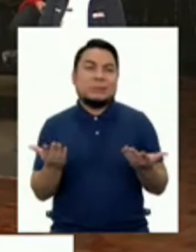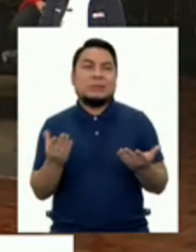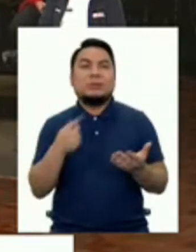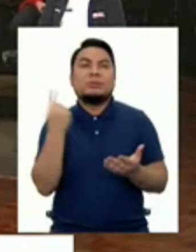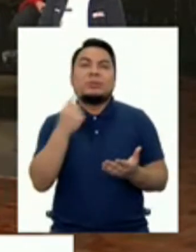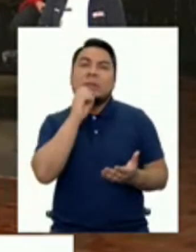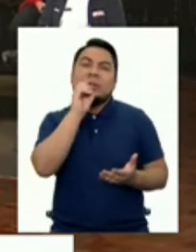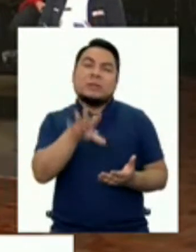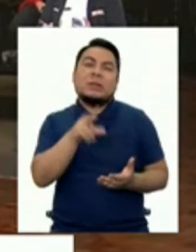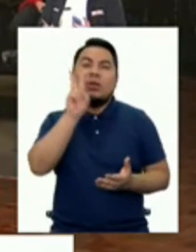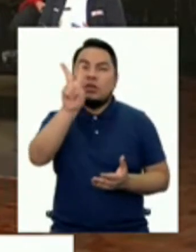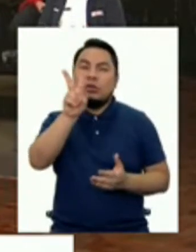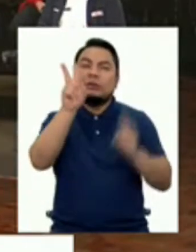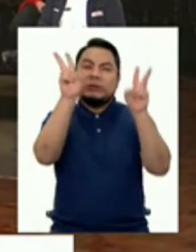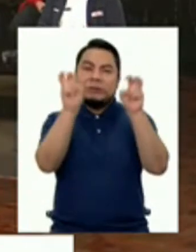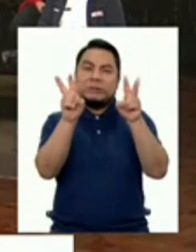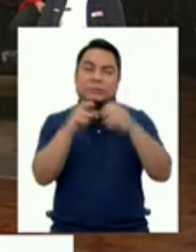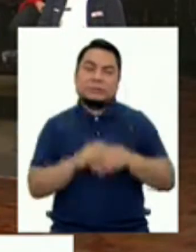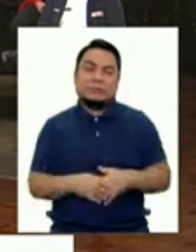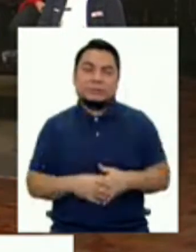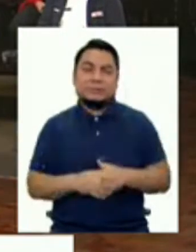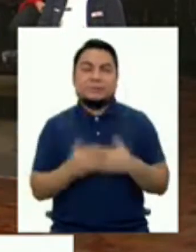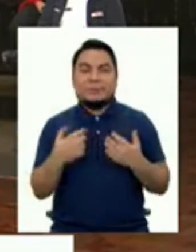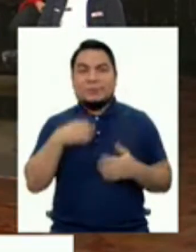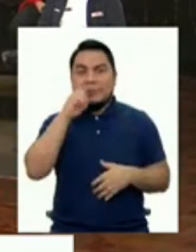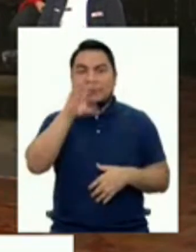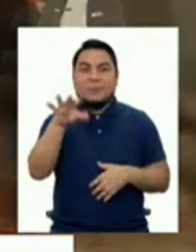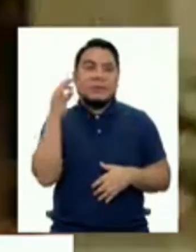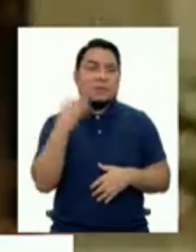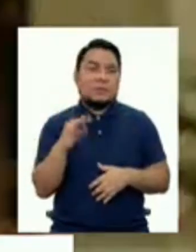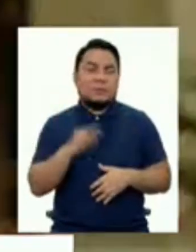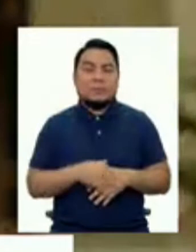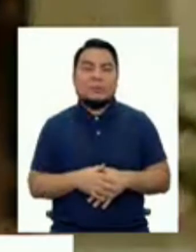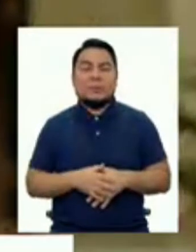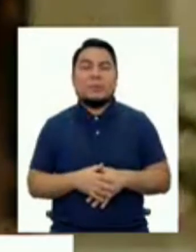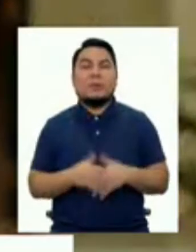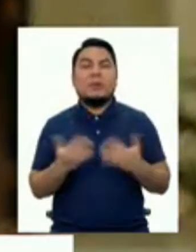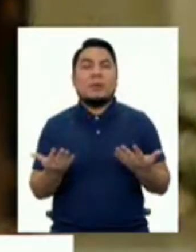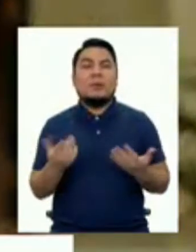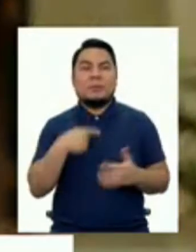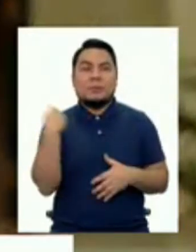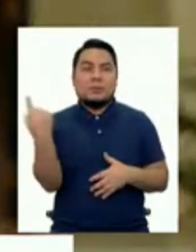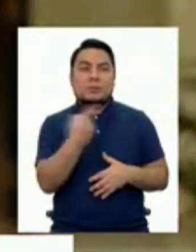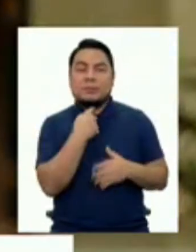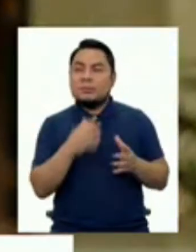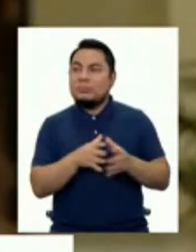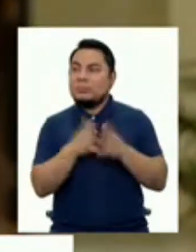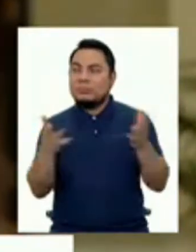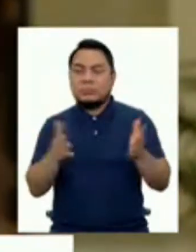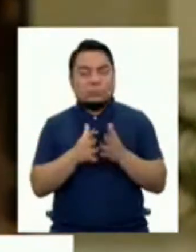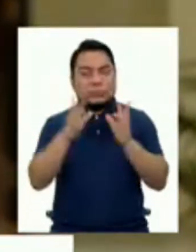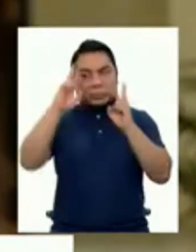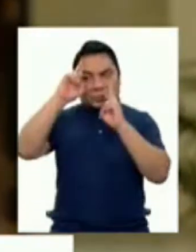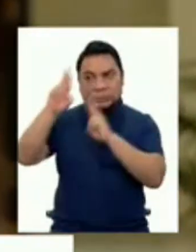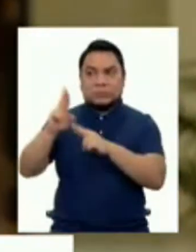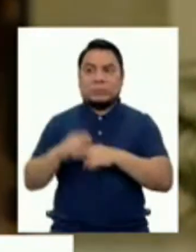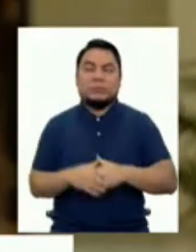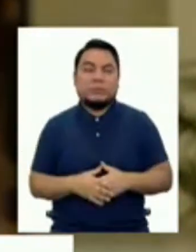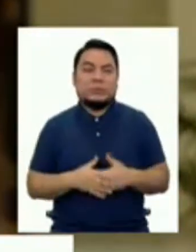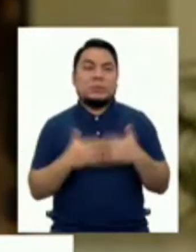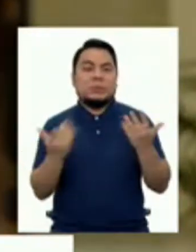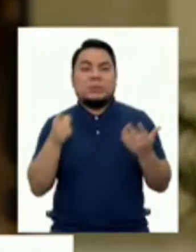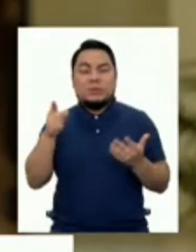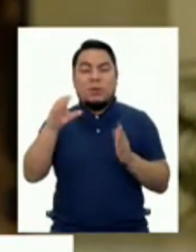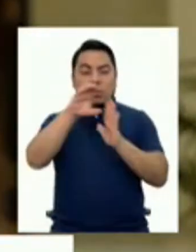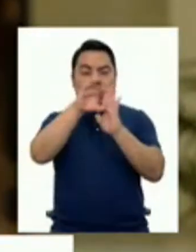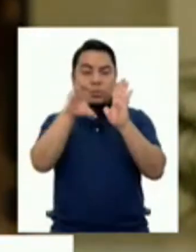solamente hacer referencia a dos temas. Lo hemos dicho siempre, Somos absolutamente respetuosos de